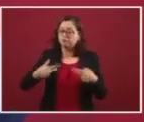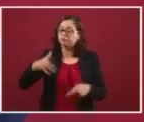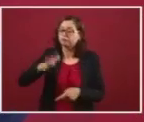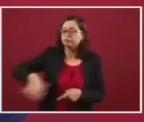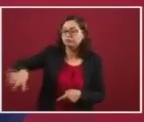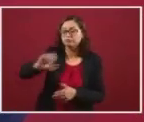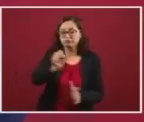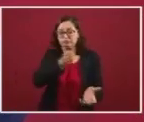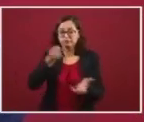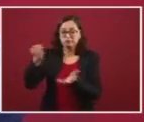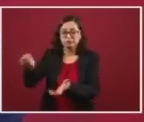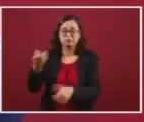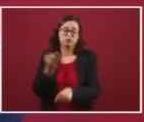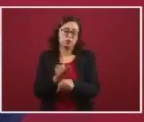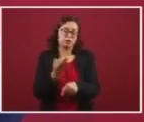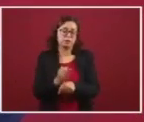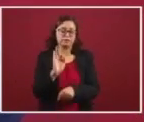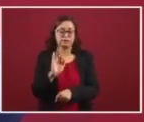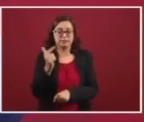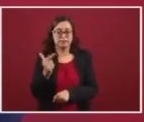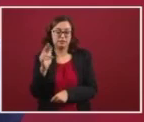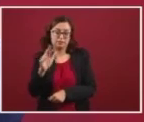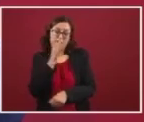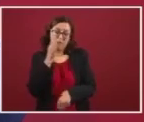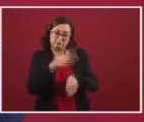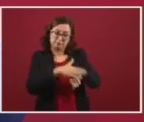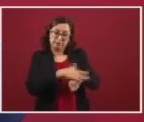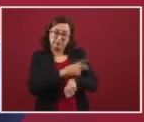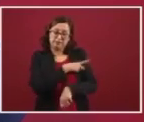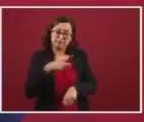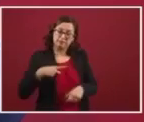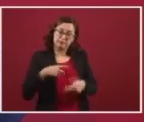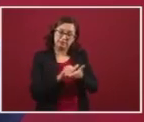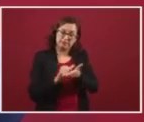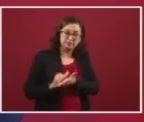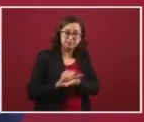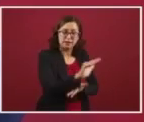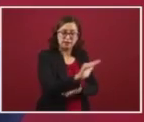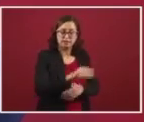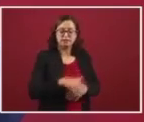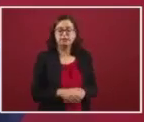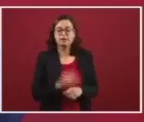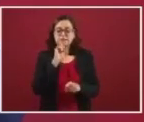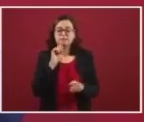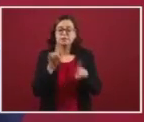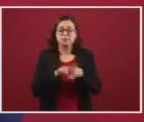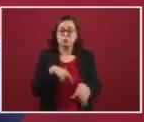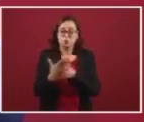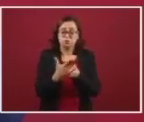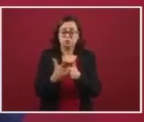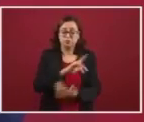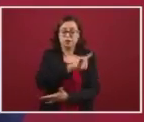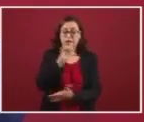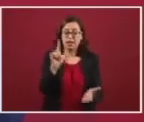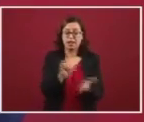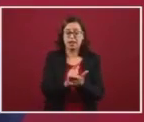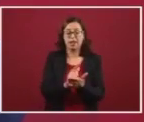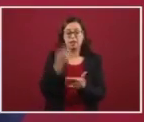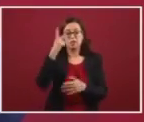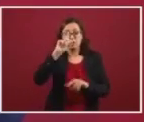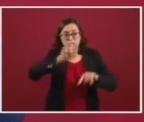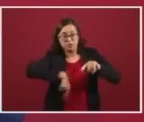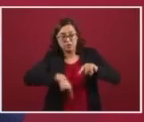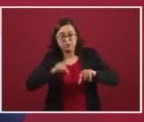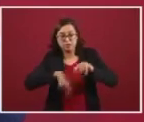para la declaración de abandono. Acuérdense que también ya viene la aprobación de la ley de extinción de dominio, lo cual para